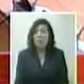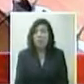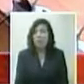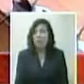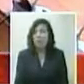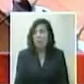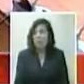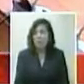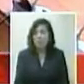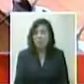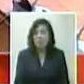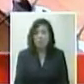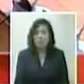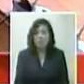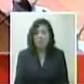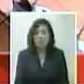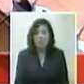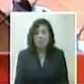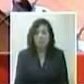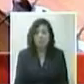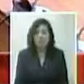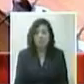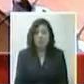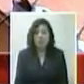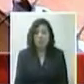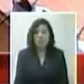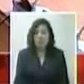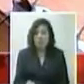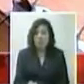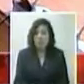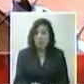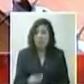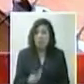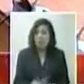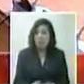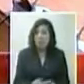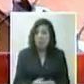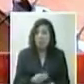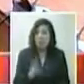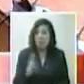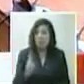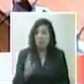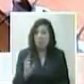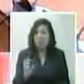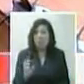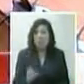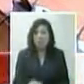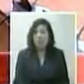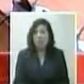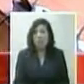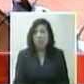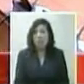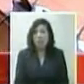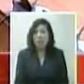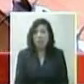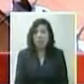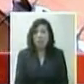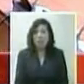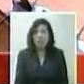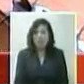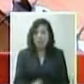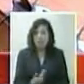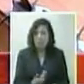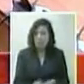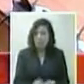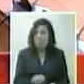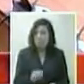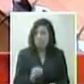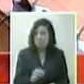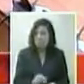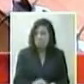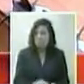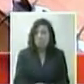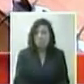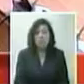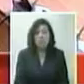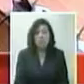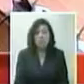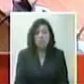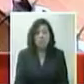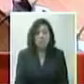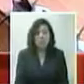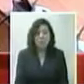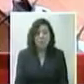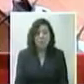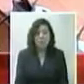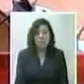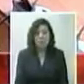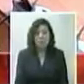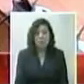probaron pero no con mi presencia pero sé que inclusive ha habido una prueba hasta en el Bray y si lo han probado ha habido más de una prueba